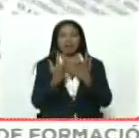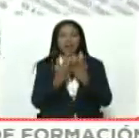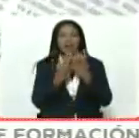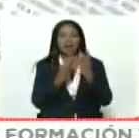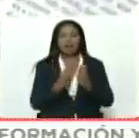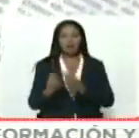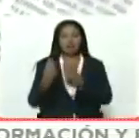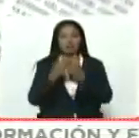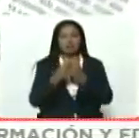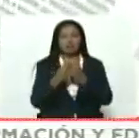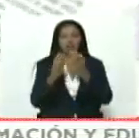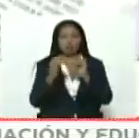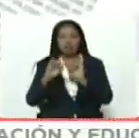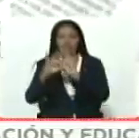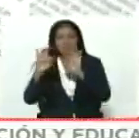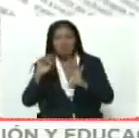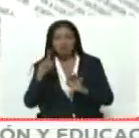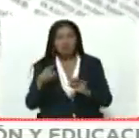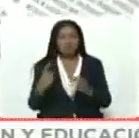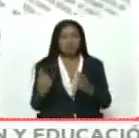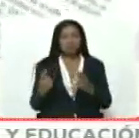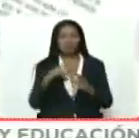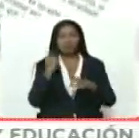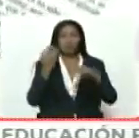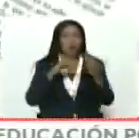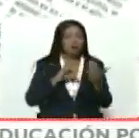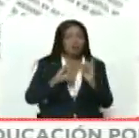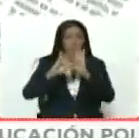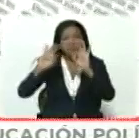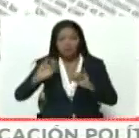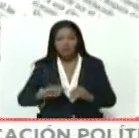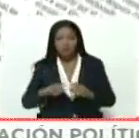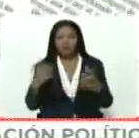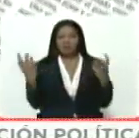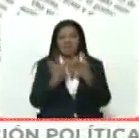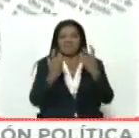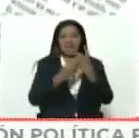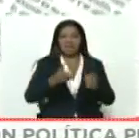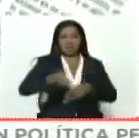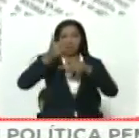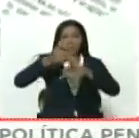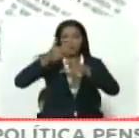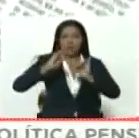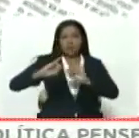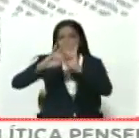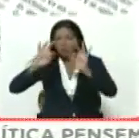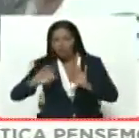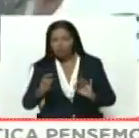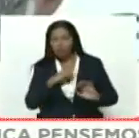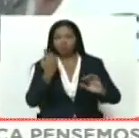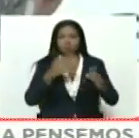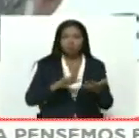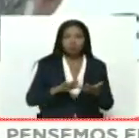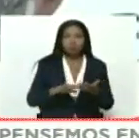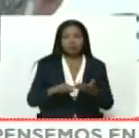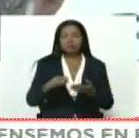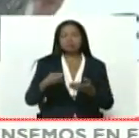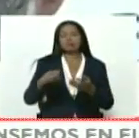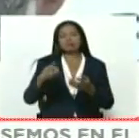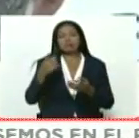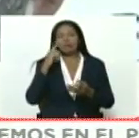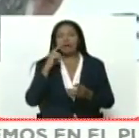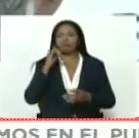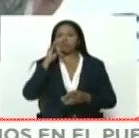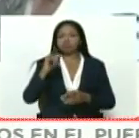tantas víctimas como la guerra real. Es verdad. Por eso hemos llevado una demanda de carácter